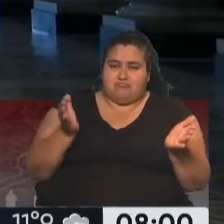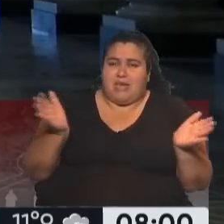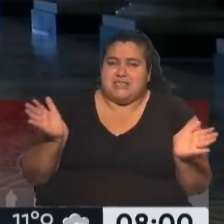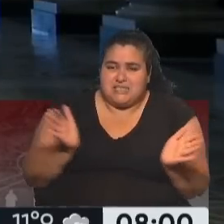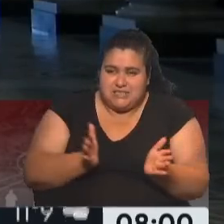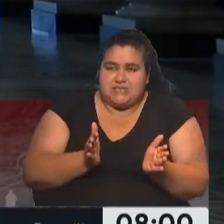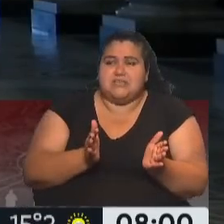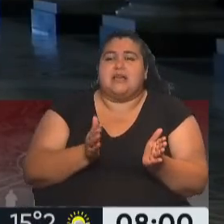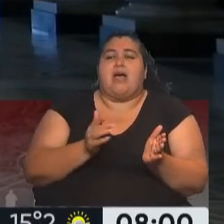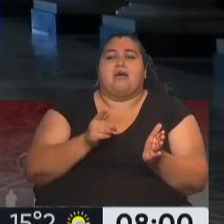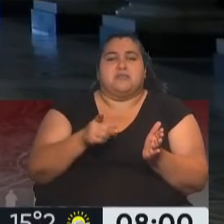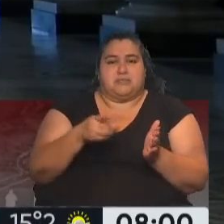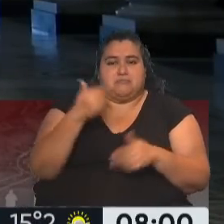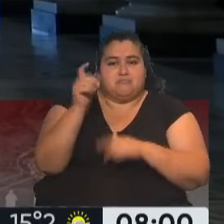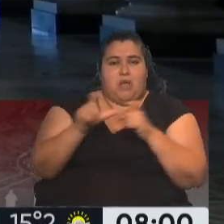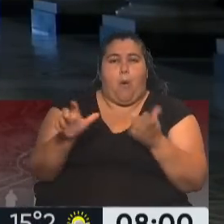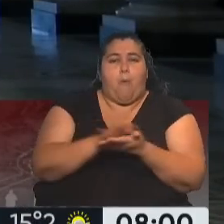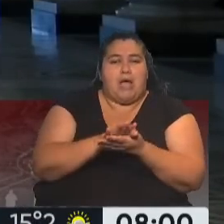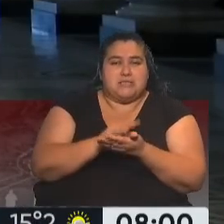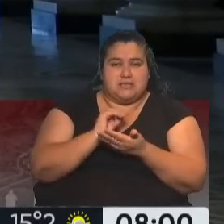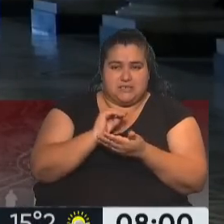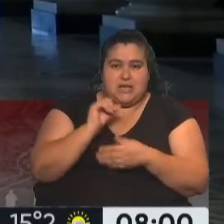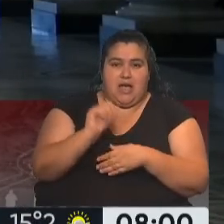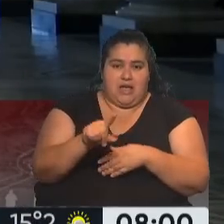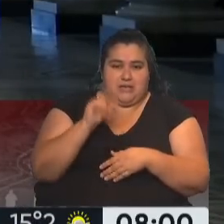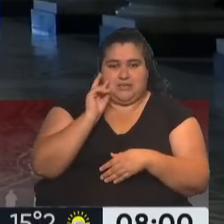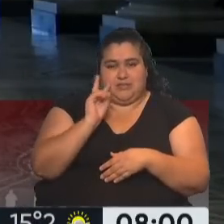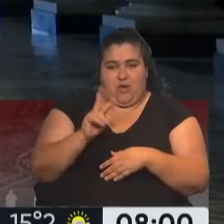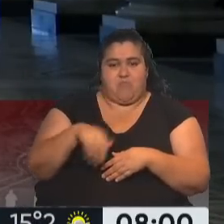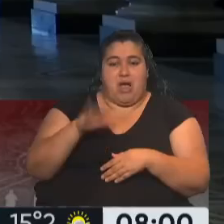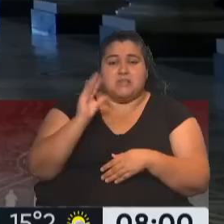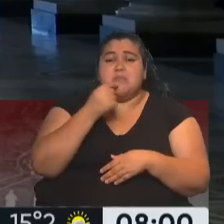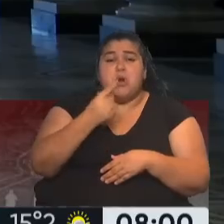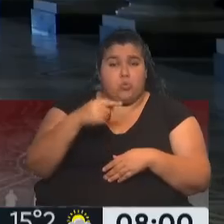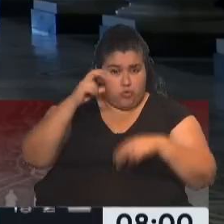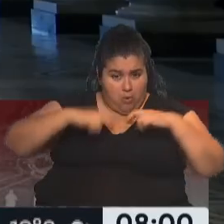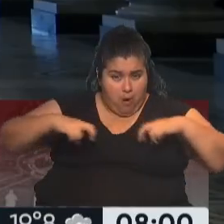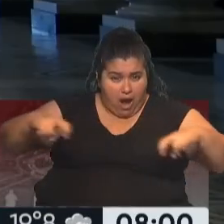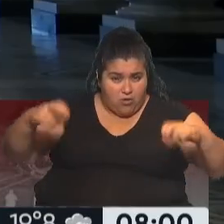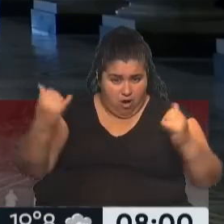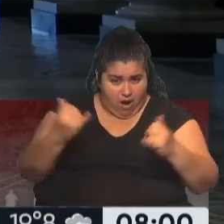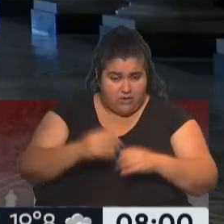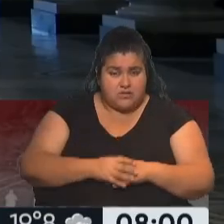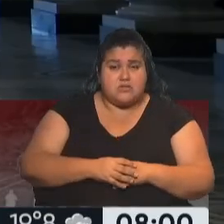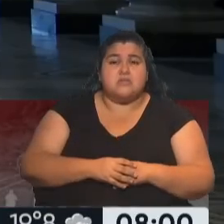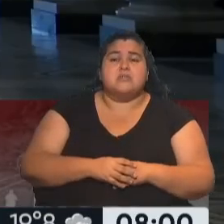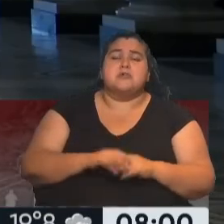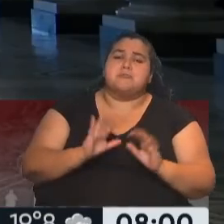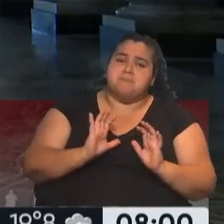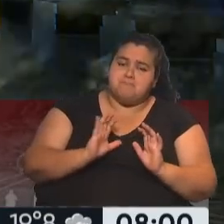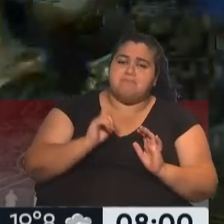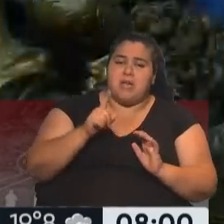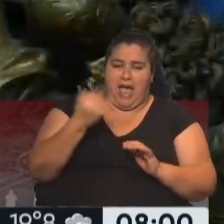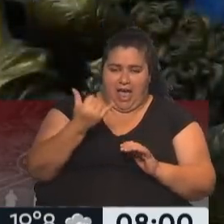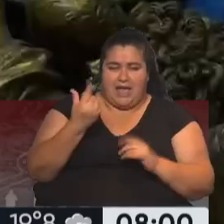ingreso. También vacía, es impactante verla vacía. Yo nunca la vi vacía. esta ¿Suele haber iglesia. bancos ahí? Sí. Padre. A ver. Ahí hay